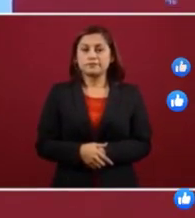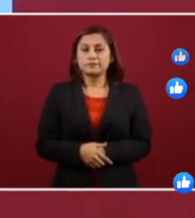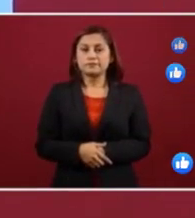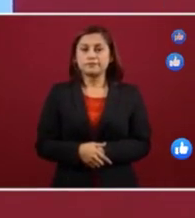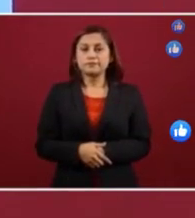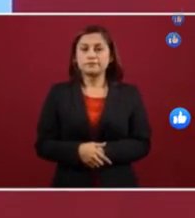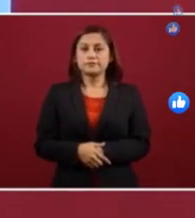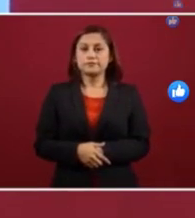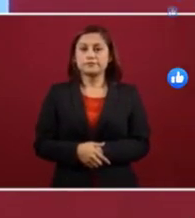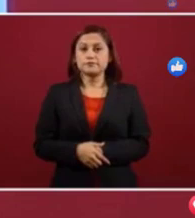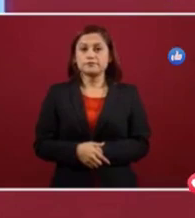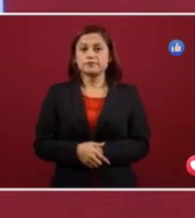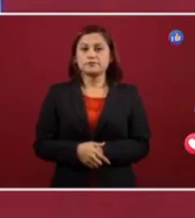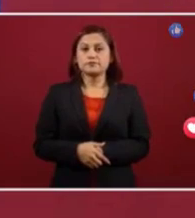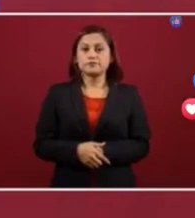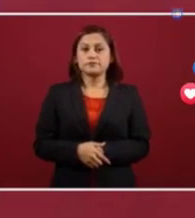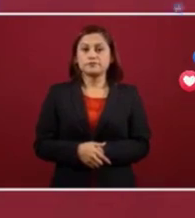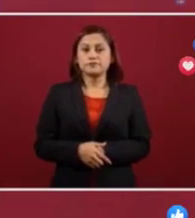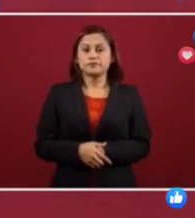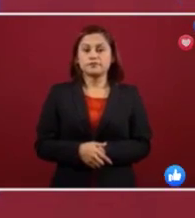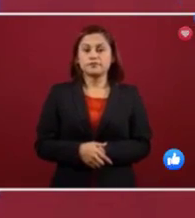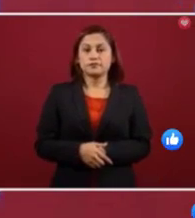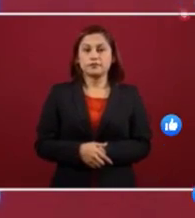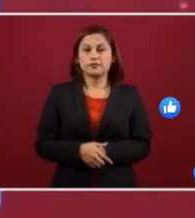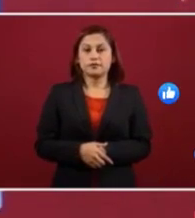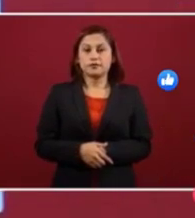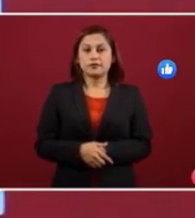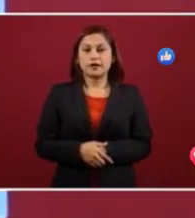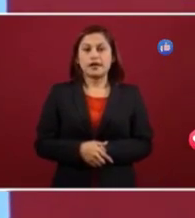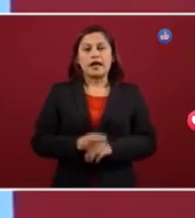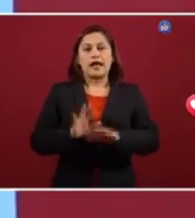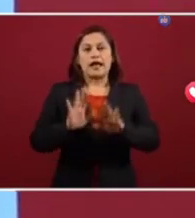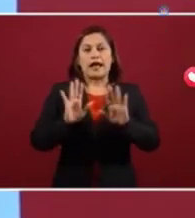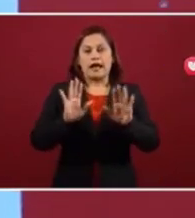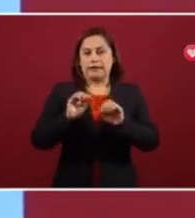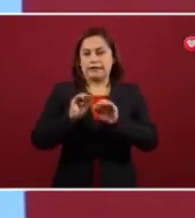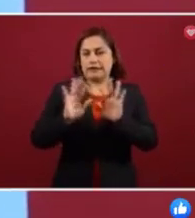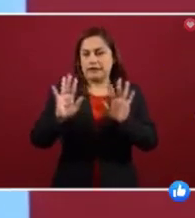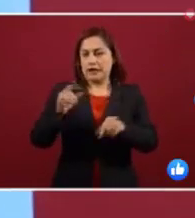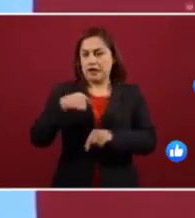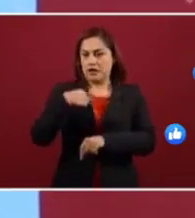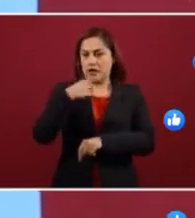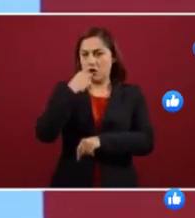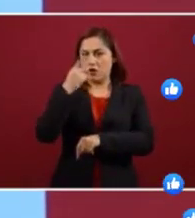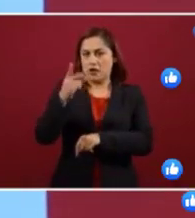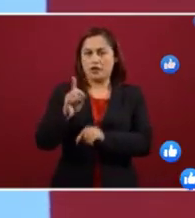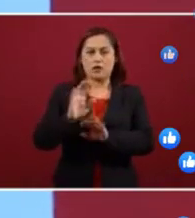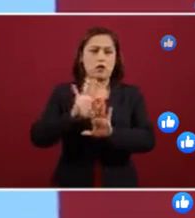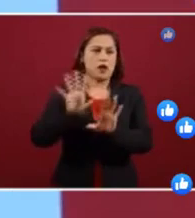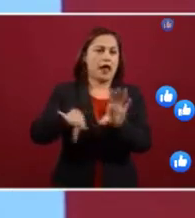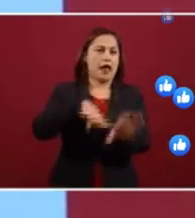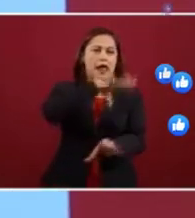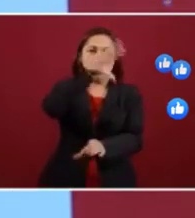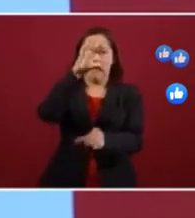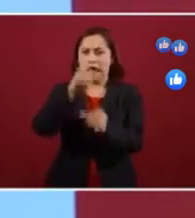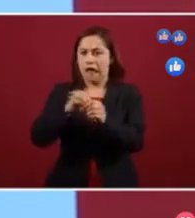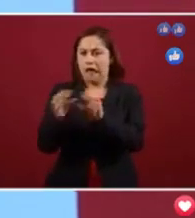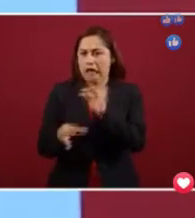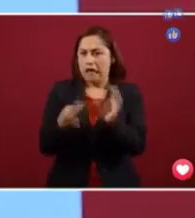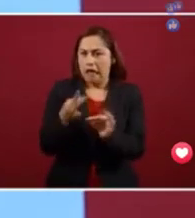quiere decir que todo este resuelto hay problemas